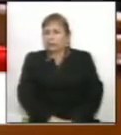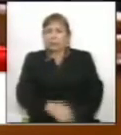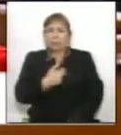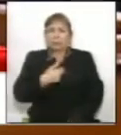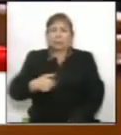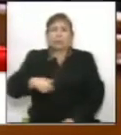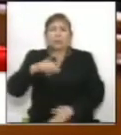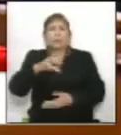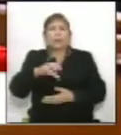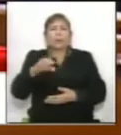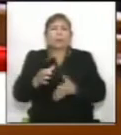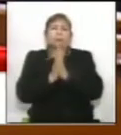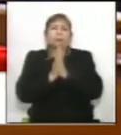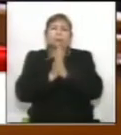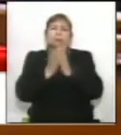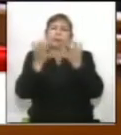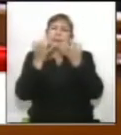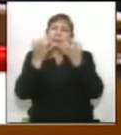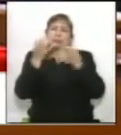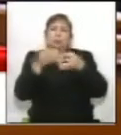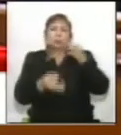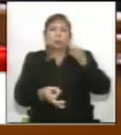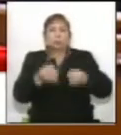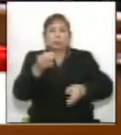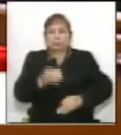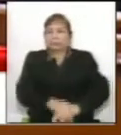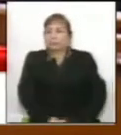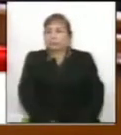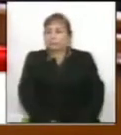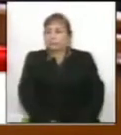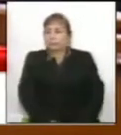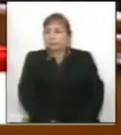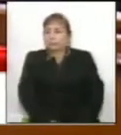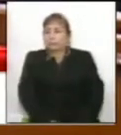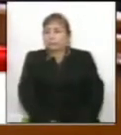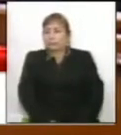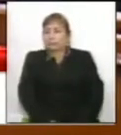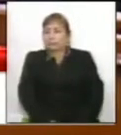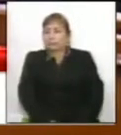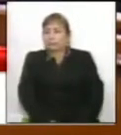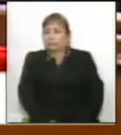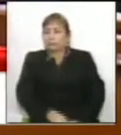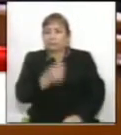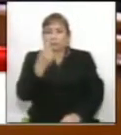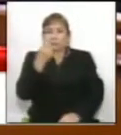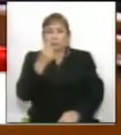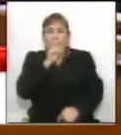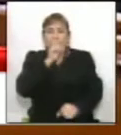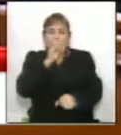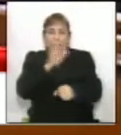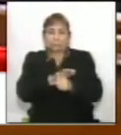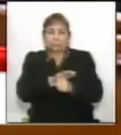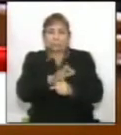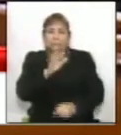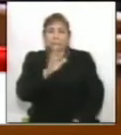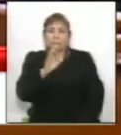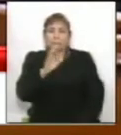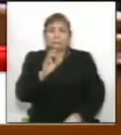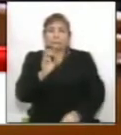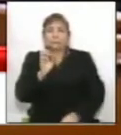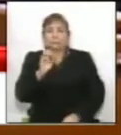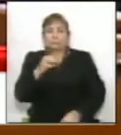que hoy por hoy está clamando justicia. El único compromiso que tiene el FREPAP es por